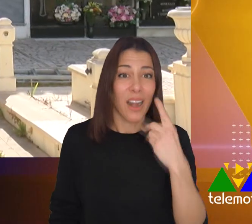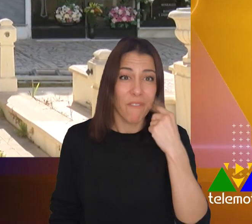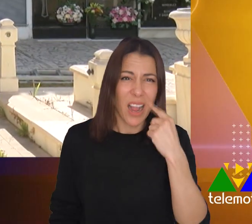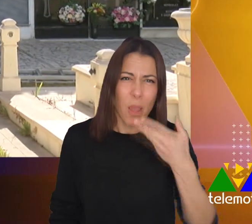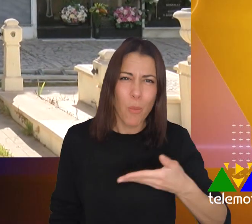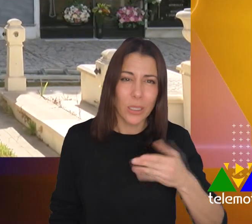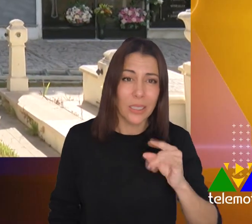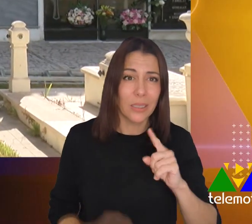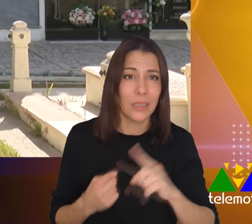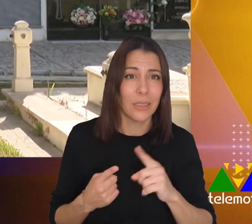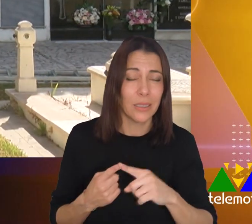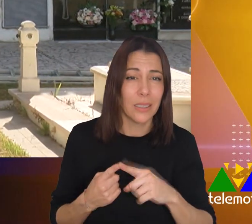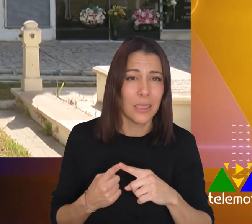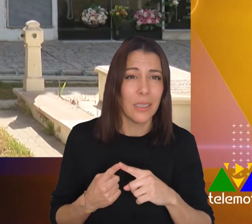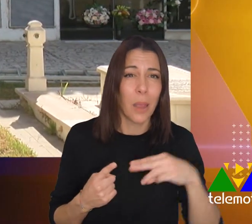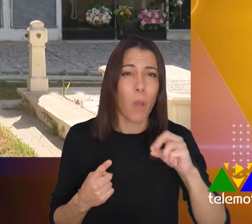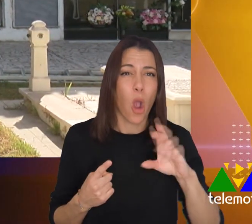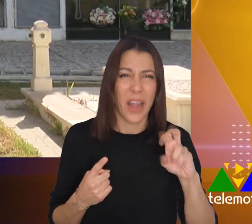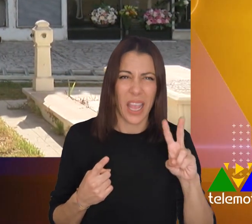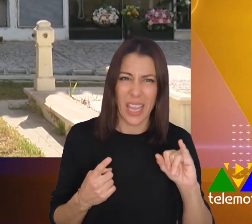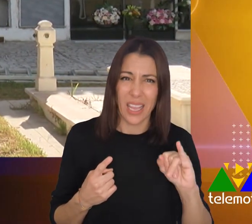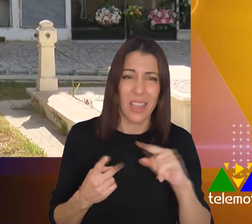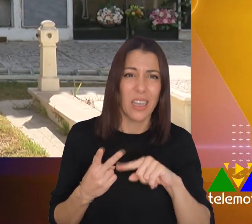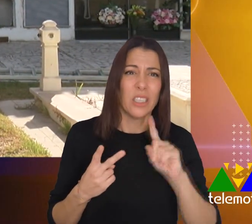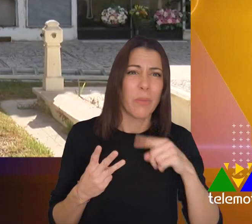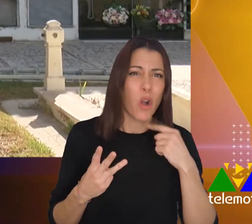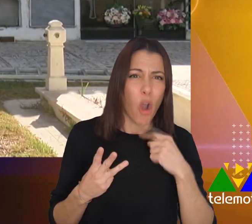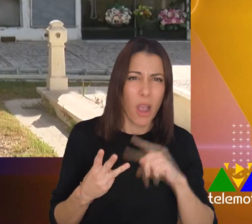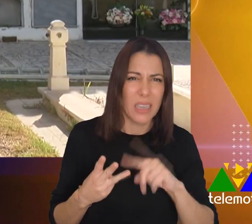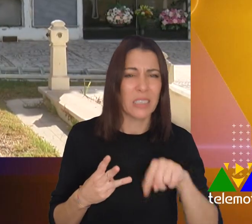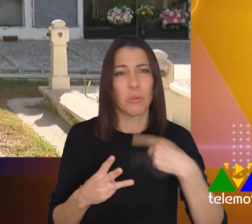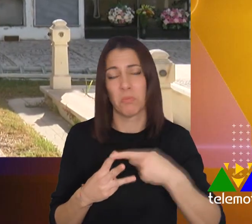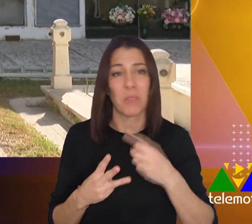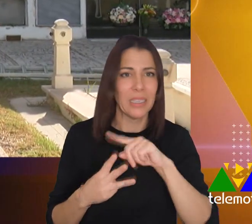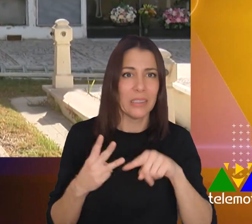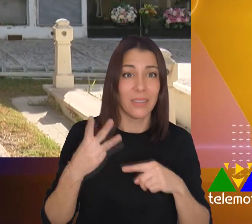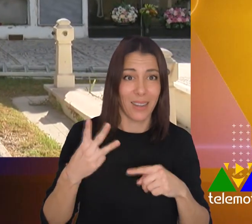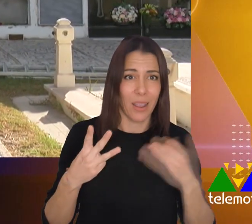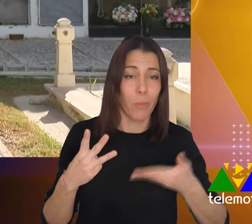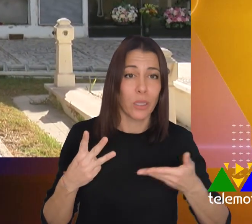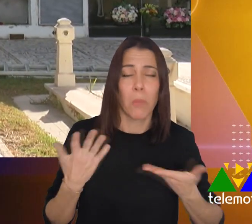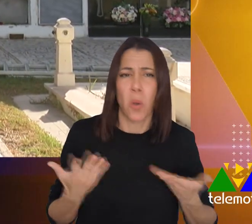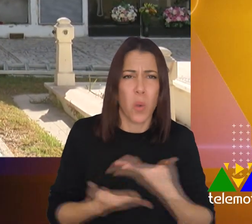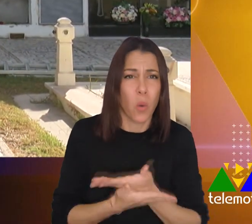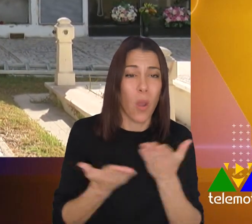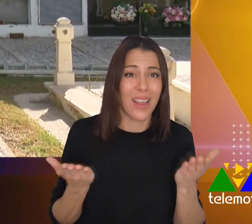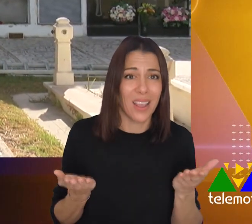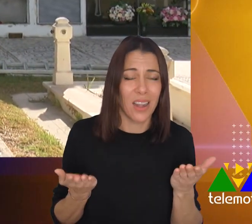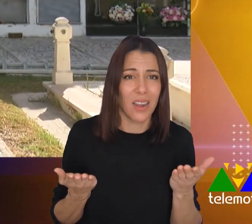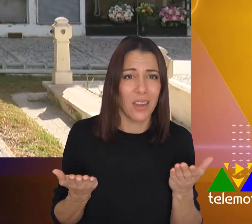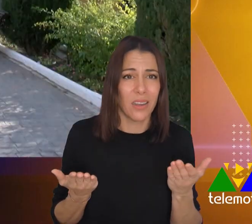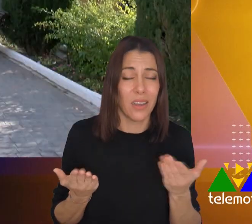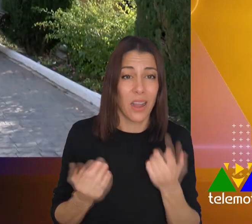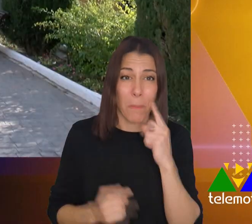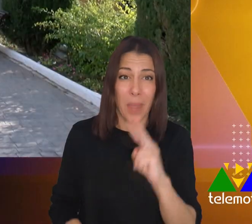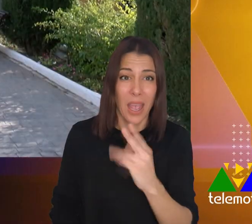¿no? Eran sí, la Rabasa, la Moreu y Rojas, y Banca Roja. Y bueno, pues, cualquiera de las